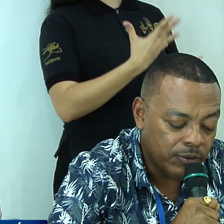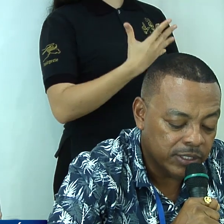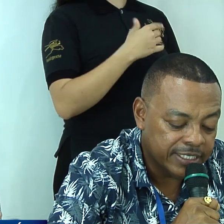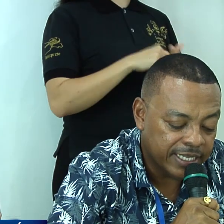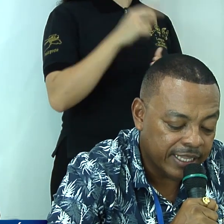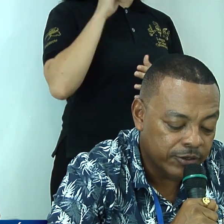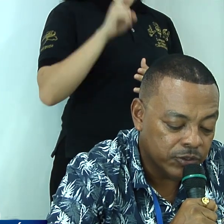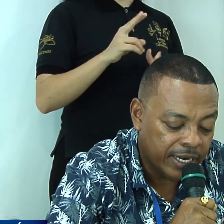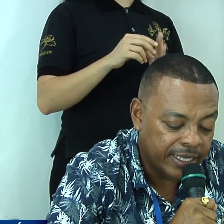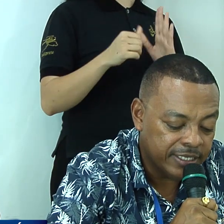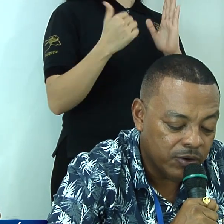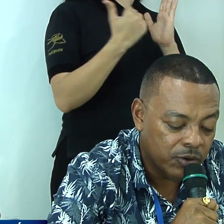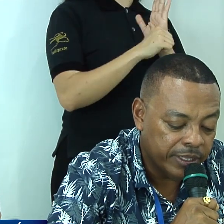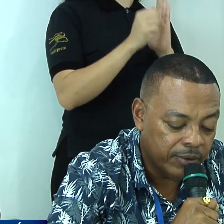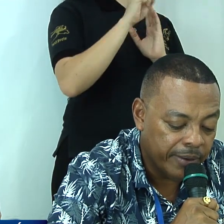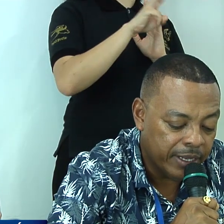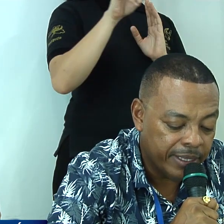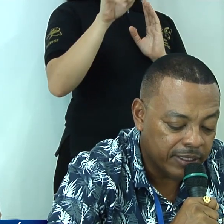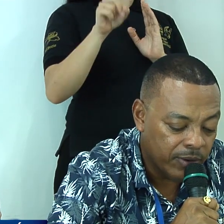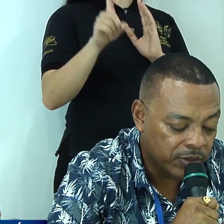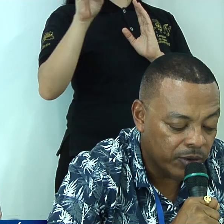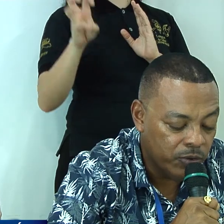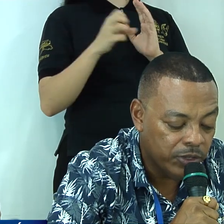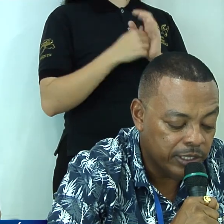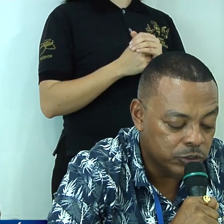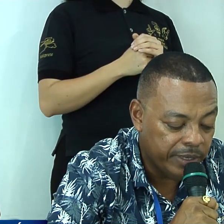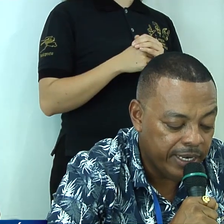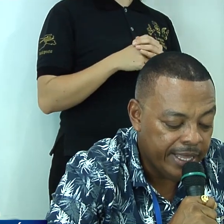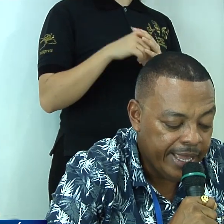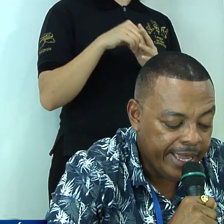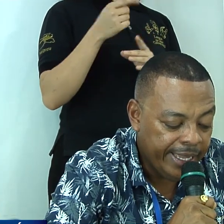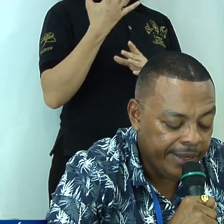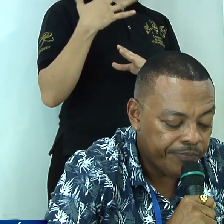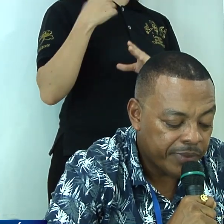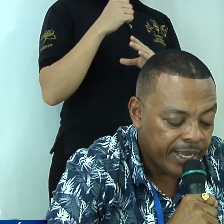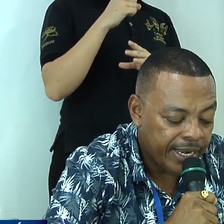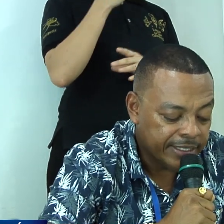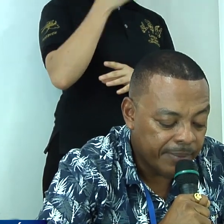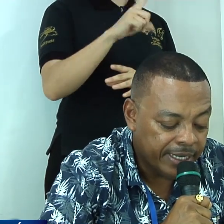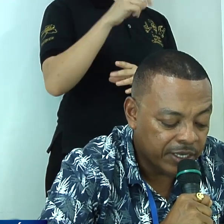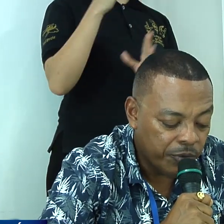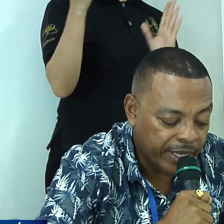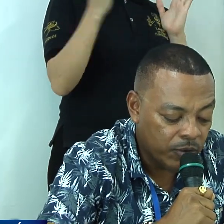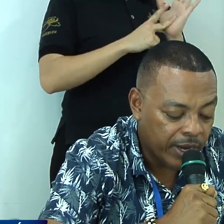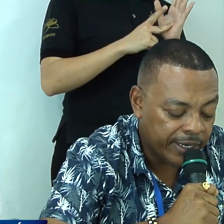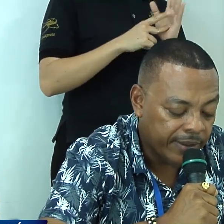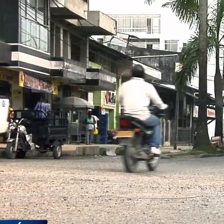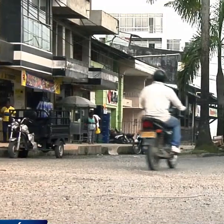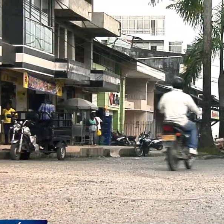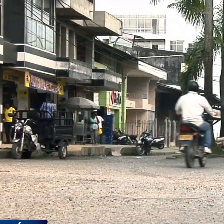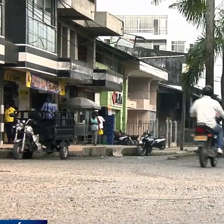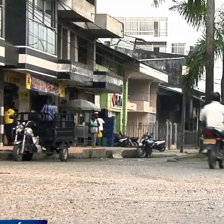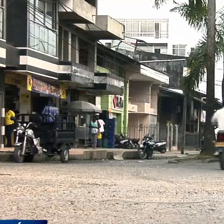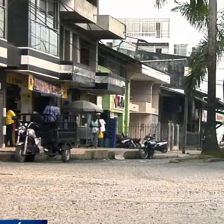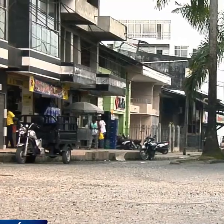el artículo 368 de la Ley 599 del 24 de julio del 2000 y las demás que hubiere lugar.